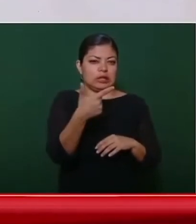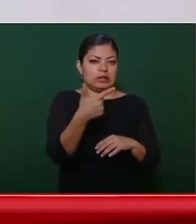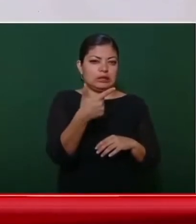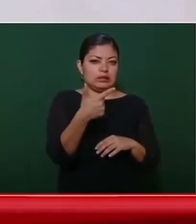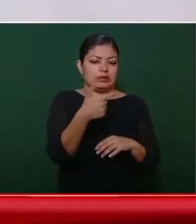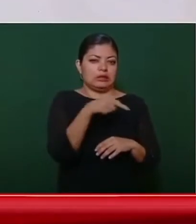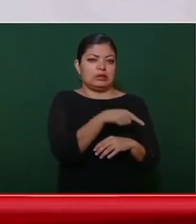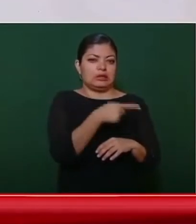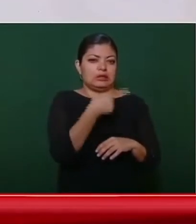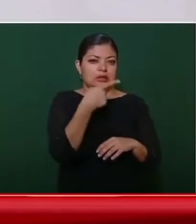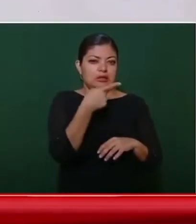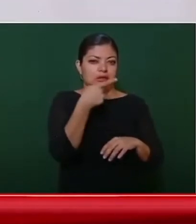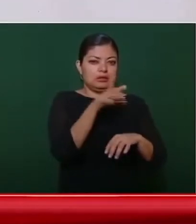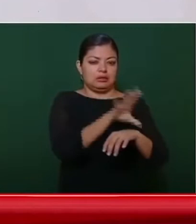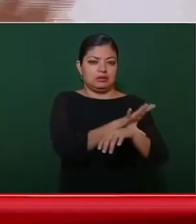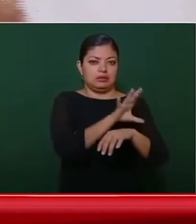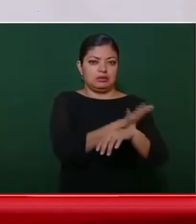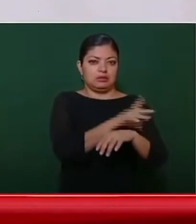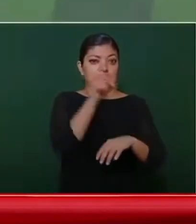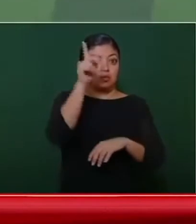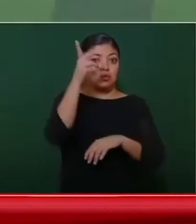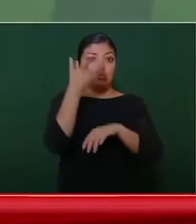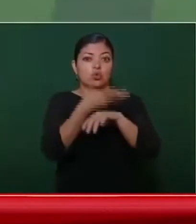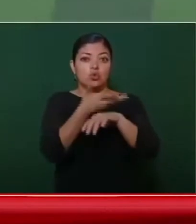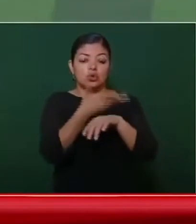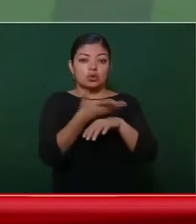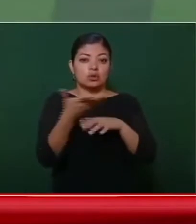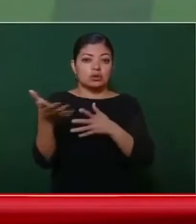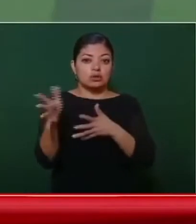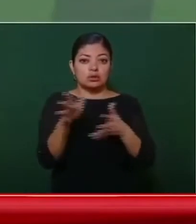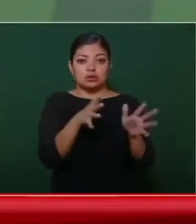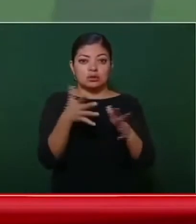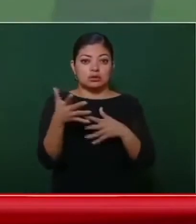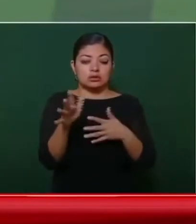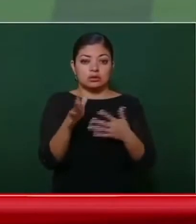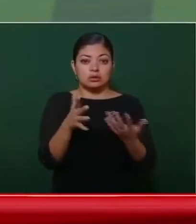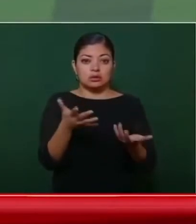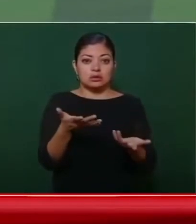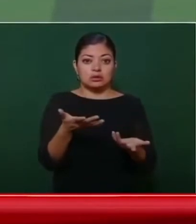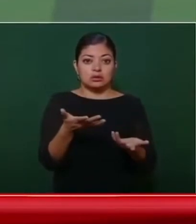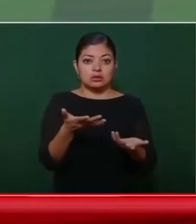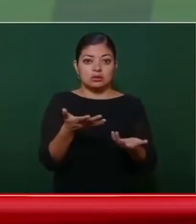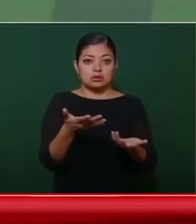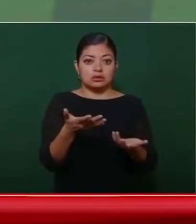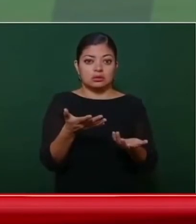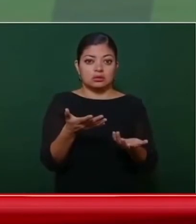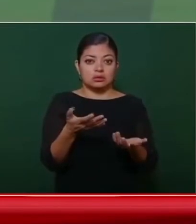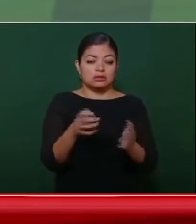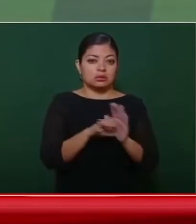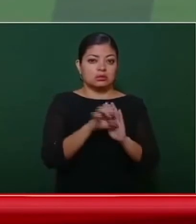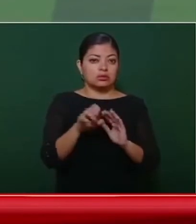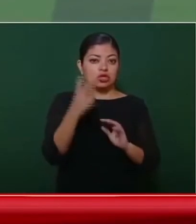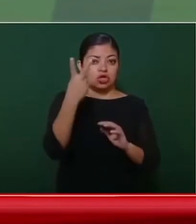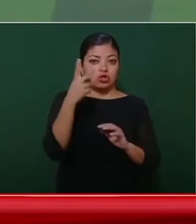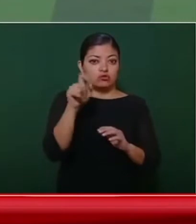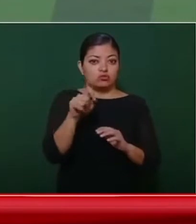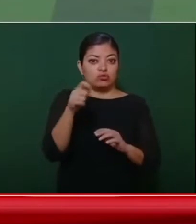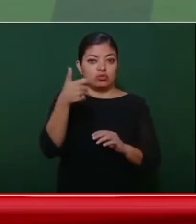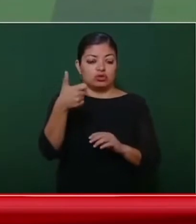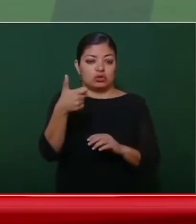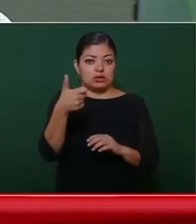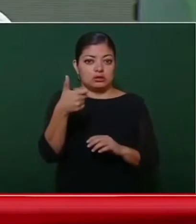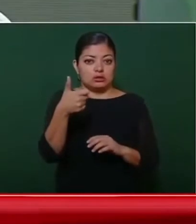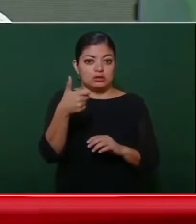energético. Y en Estados Unidos está como a, está a razón de 2.6